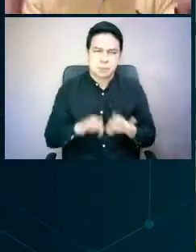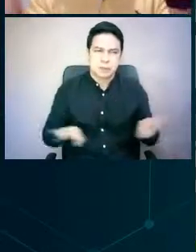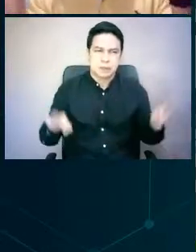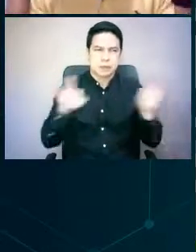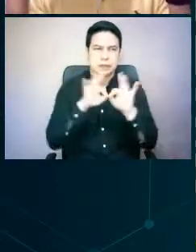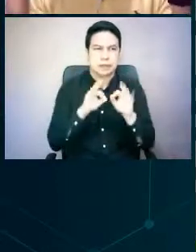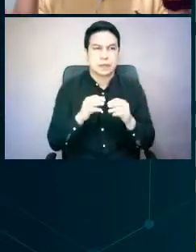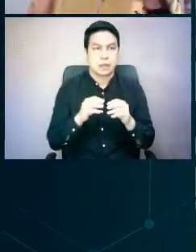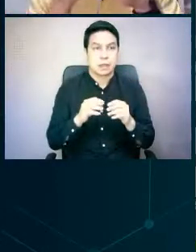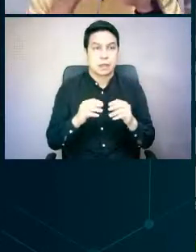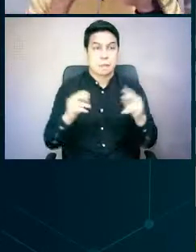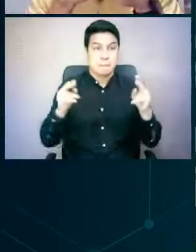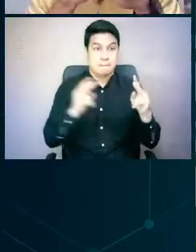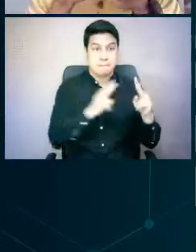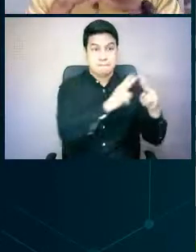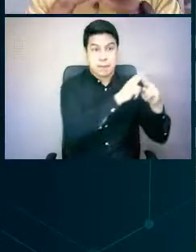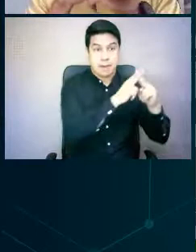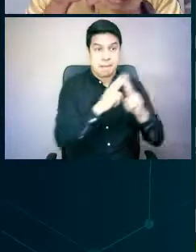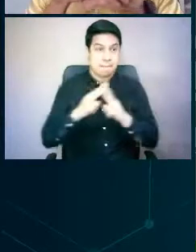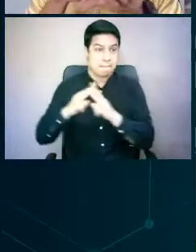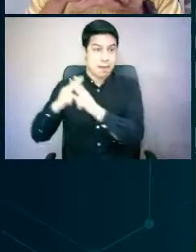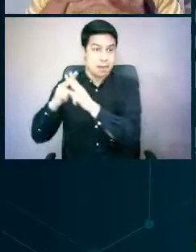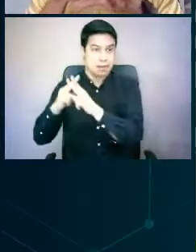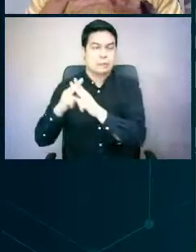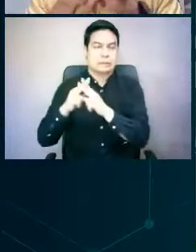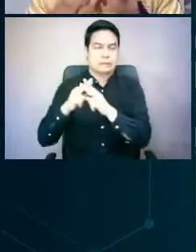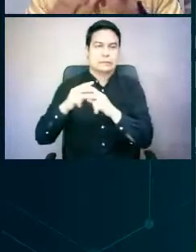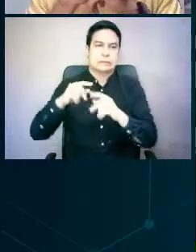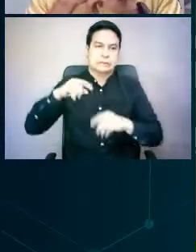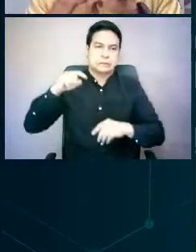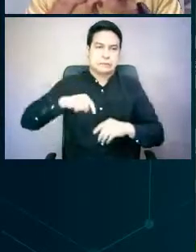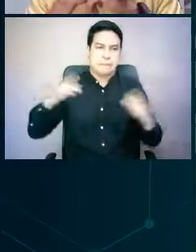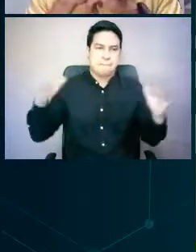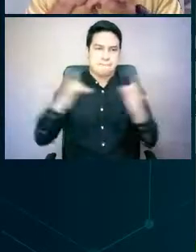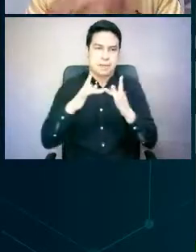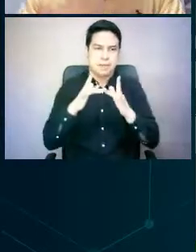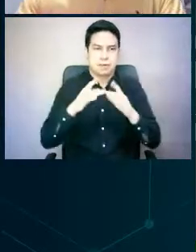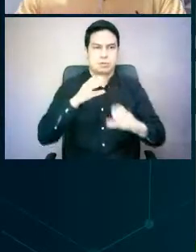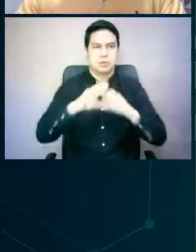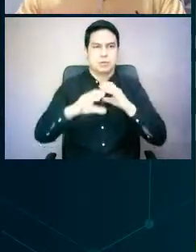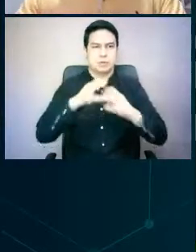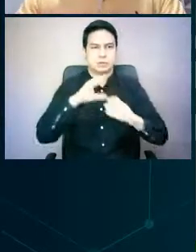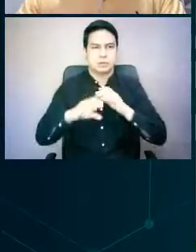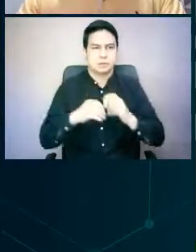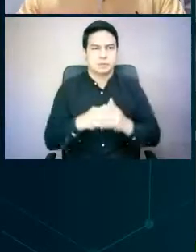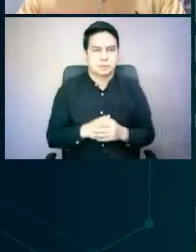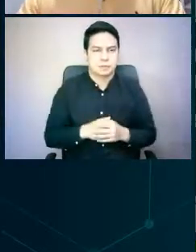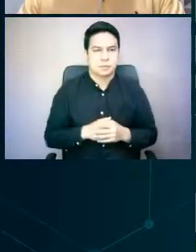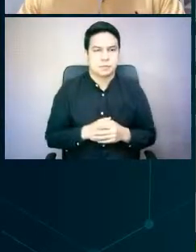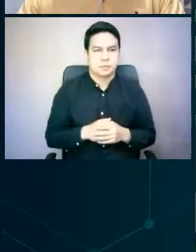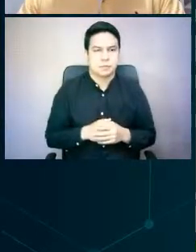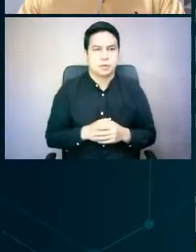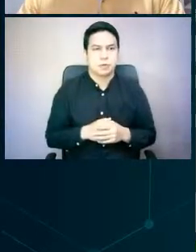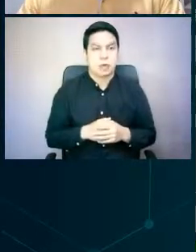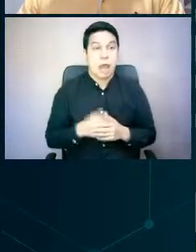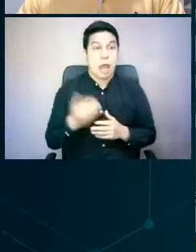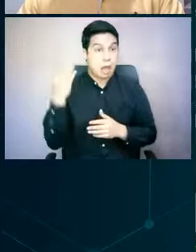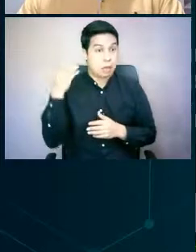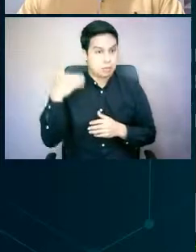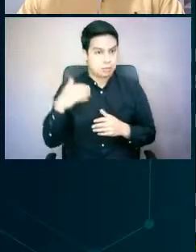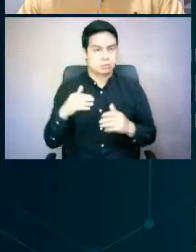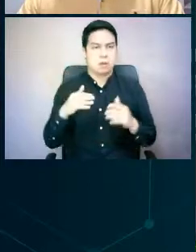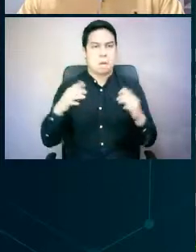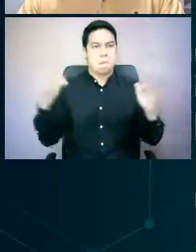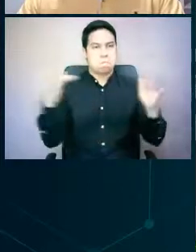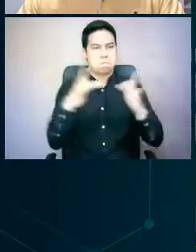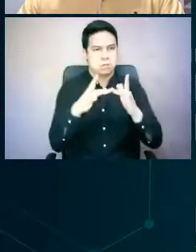ambos dispositivos estén enlazados por medio de un canal de comunicaciones. Para tal fin han existido básicamente 4 maneras de